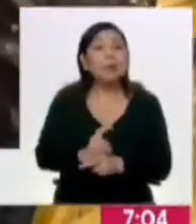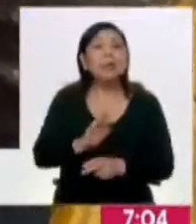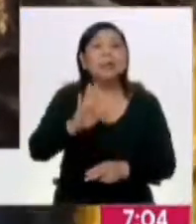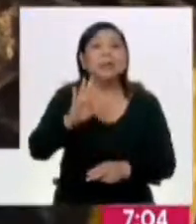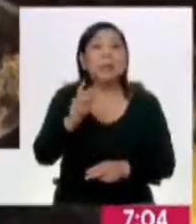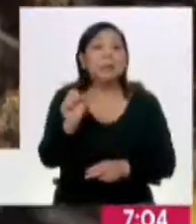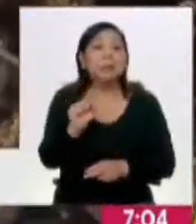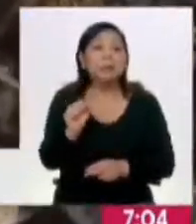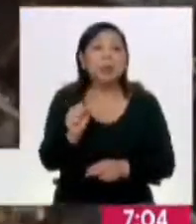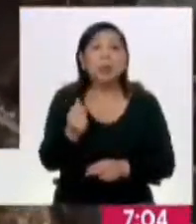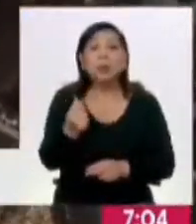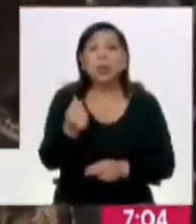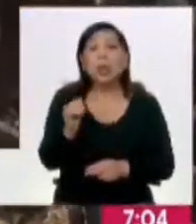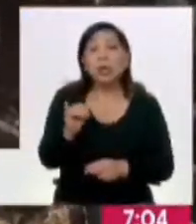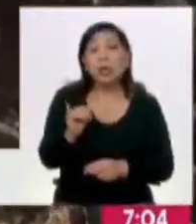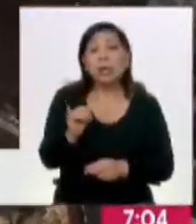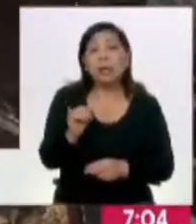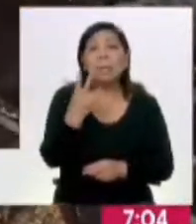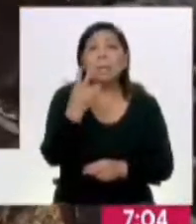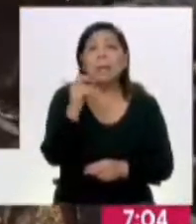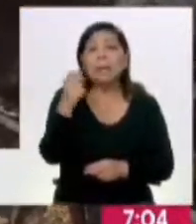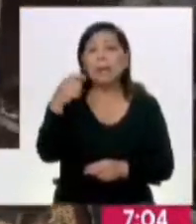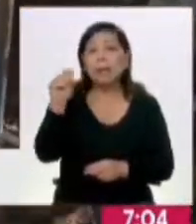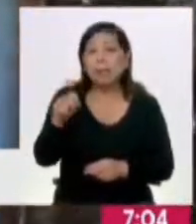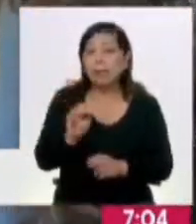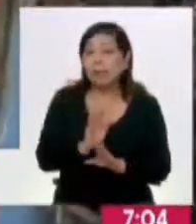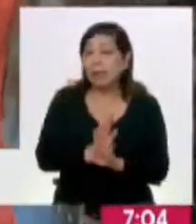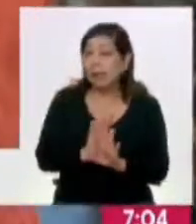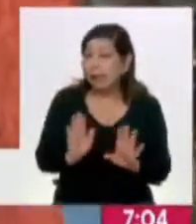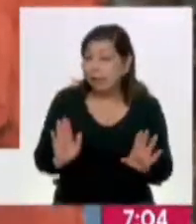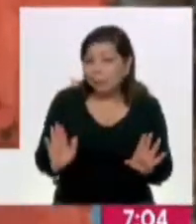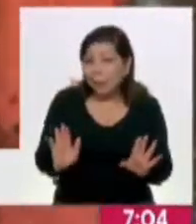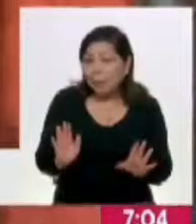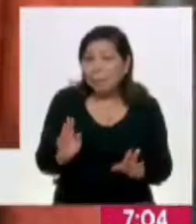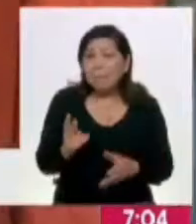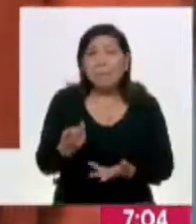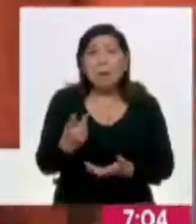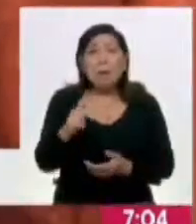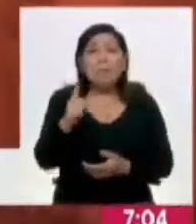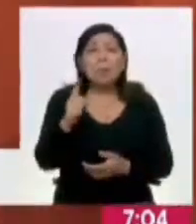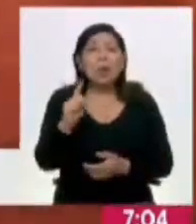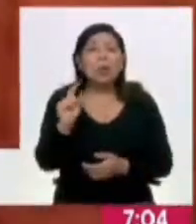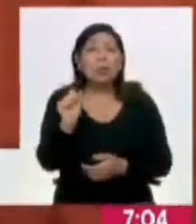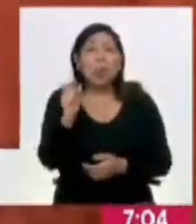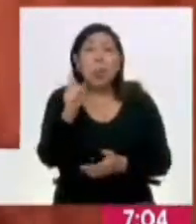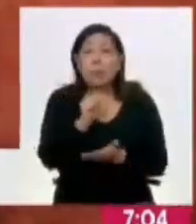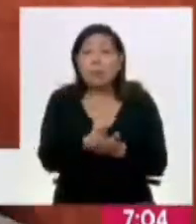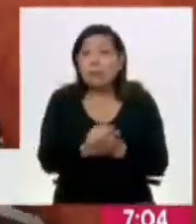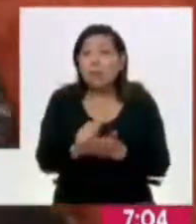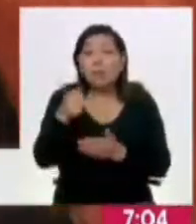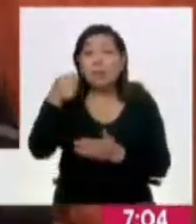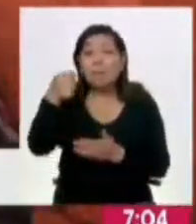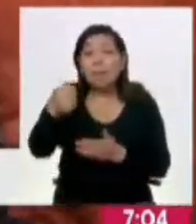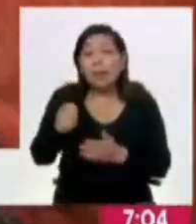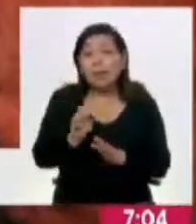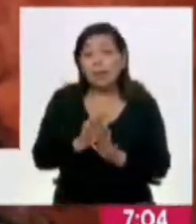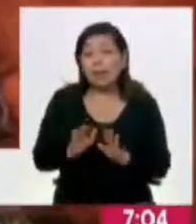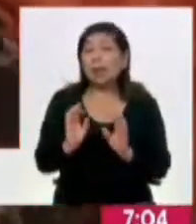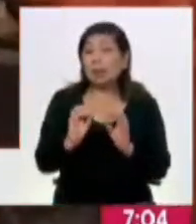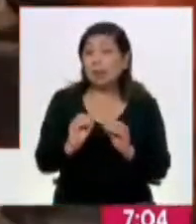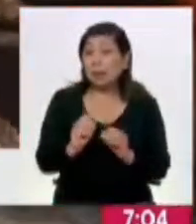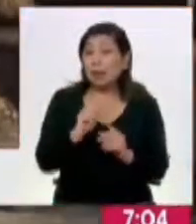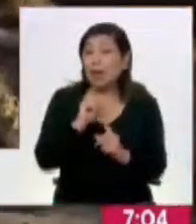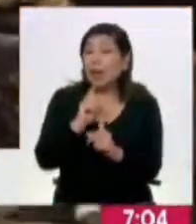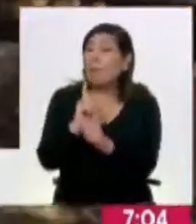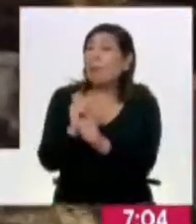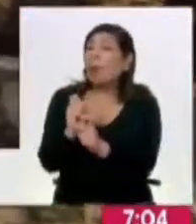pagaban solo intereses el 20%. Es decir, pagaban 1.000 soles mensuales. Cuando se le consultó a